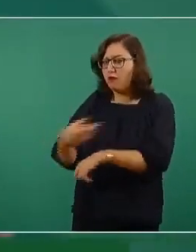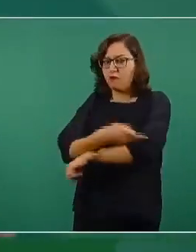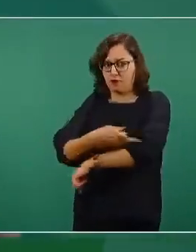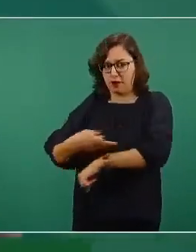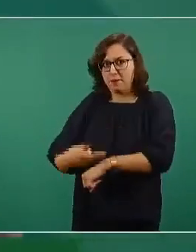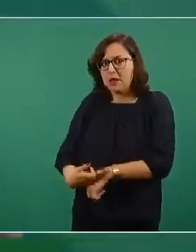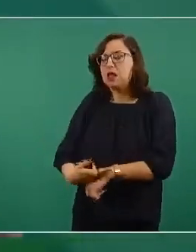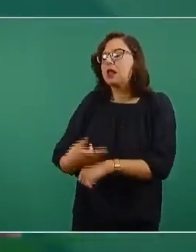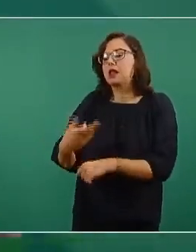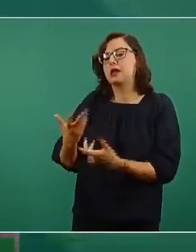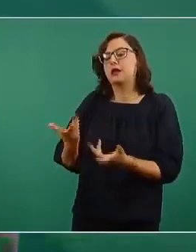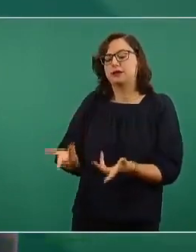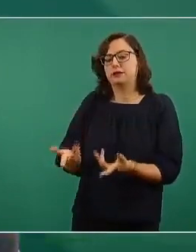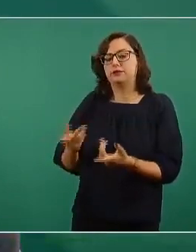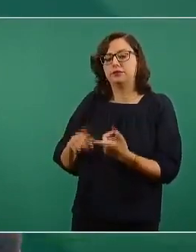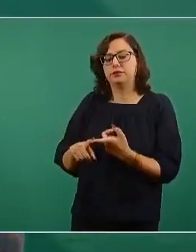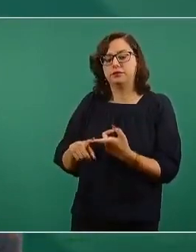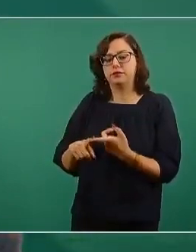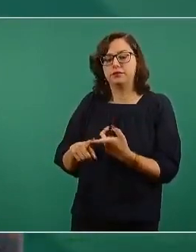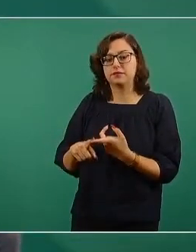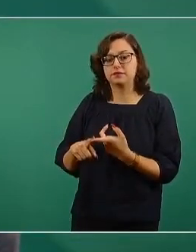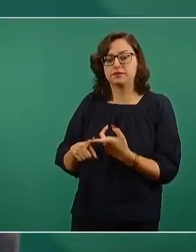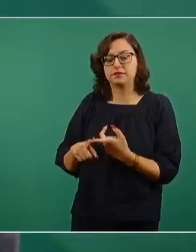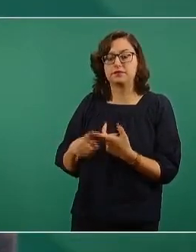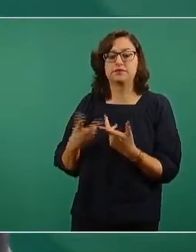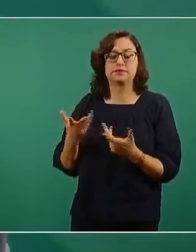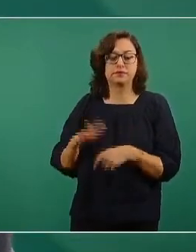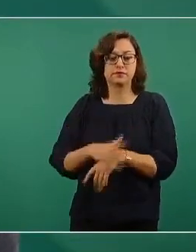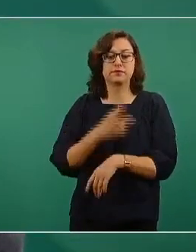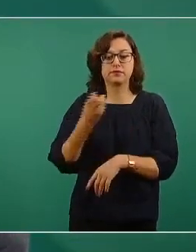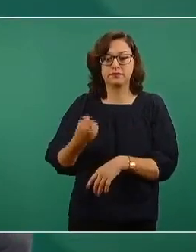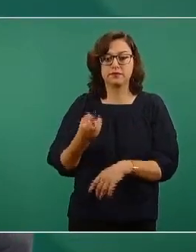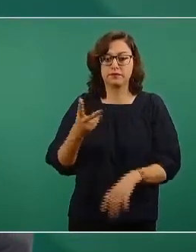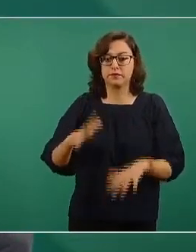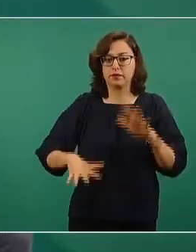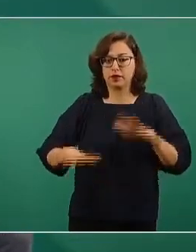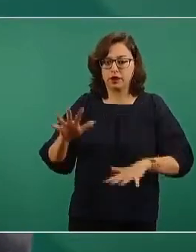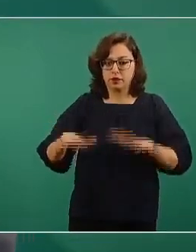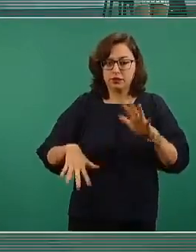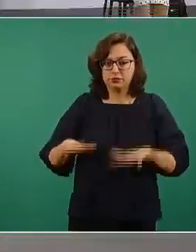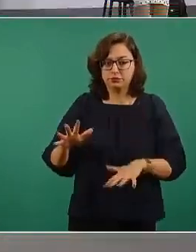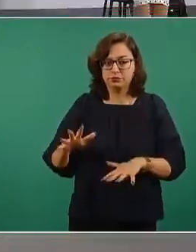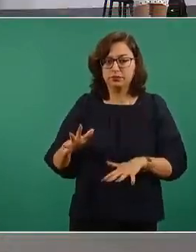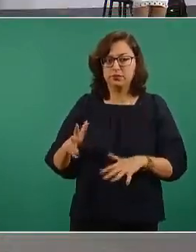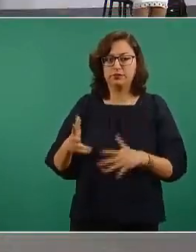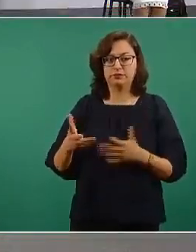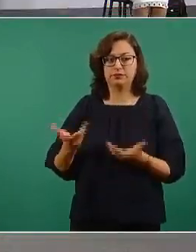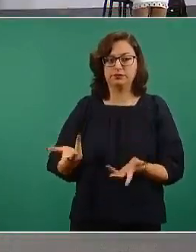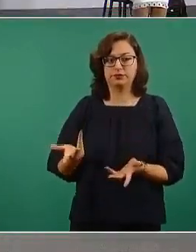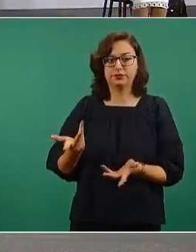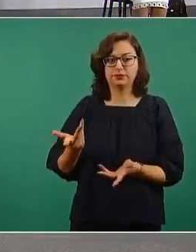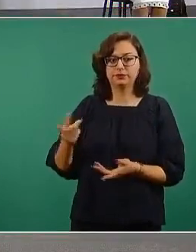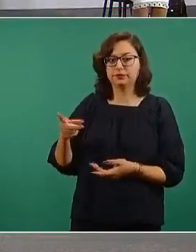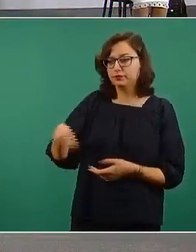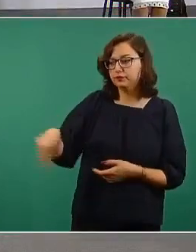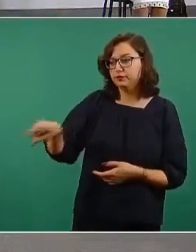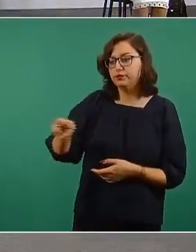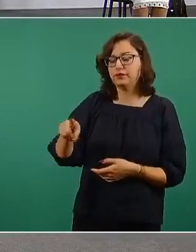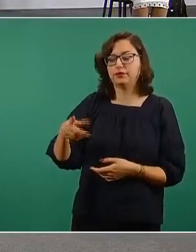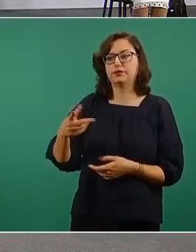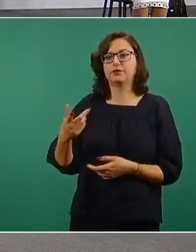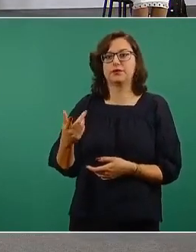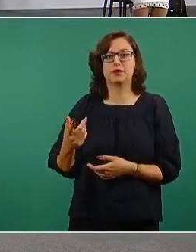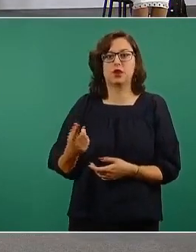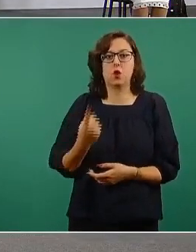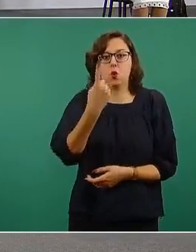persona que lo solicita. Por eso es que muchas veces estas solicitudes pueden ser por la misma persona, varias